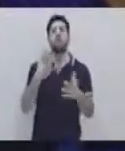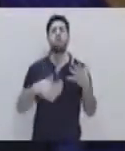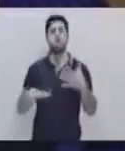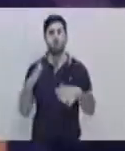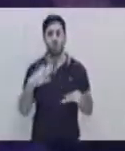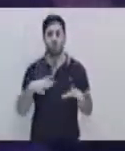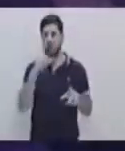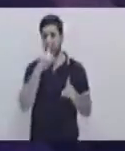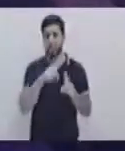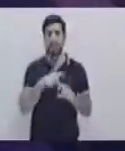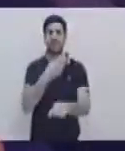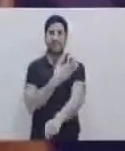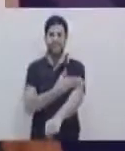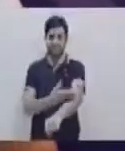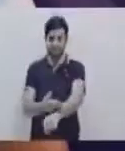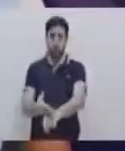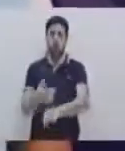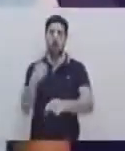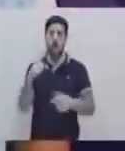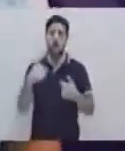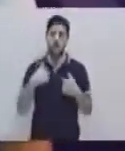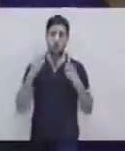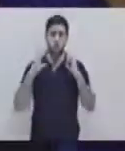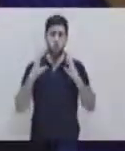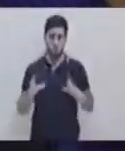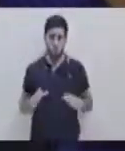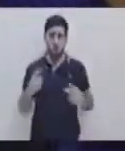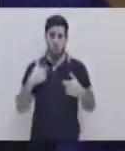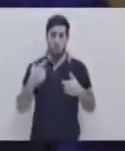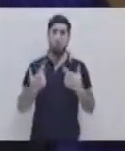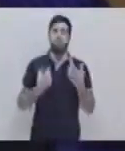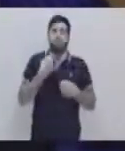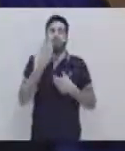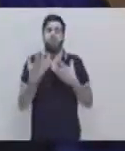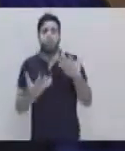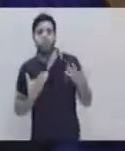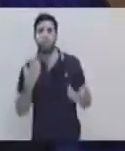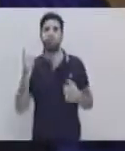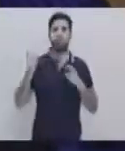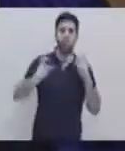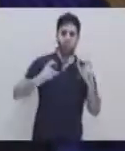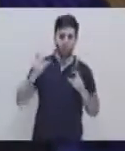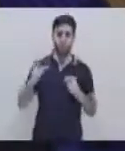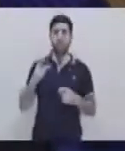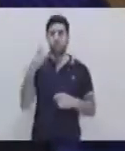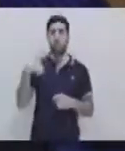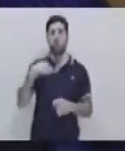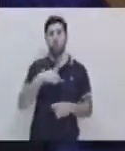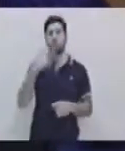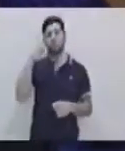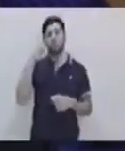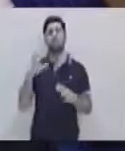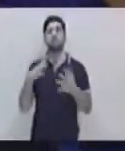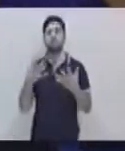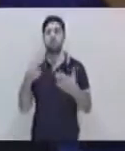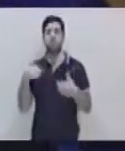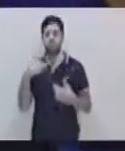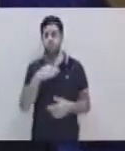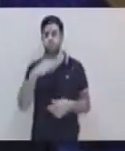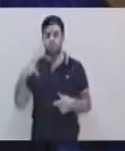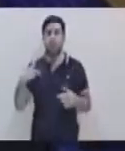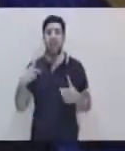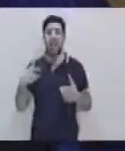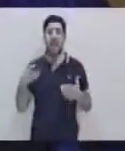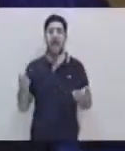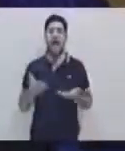de juegos e historias mediante el lenguaje corporal. Para iniciar vamos a recordar los estados de ánimo y te quiero